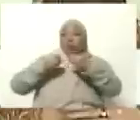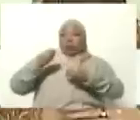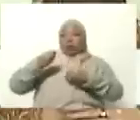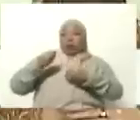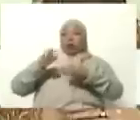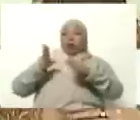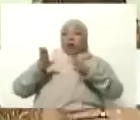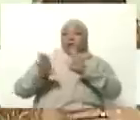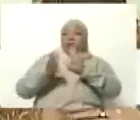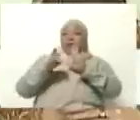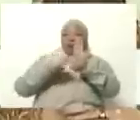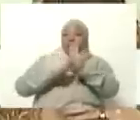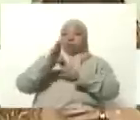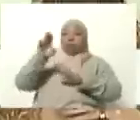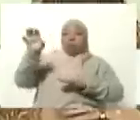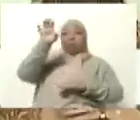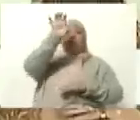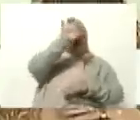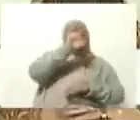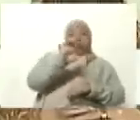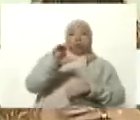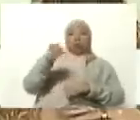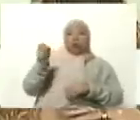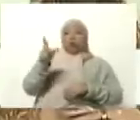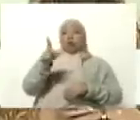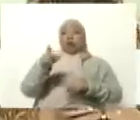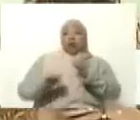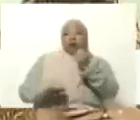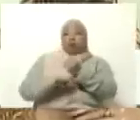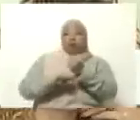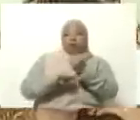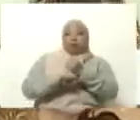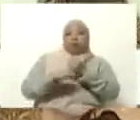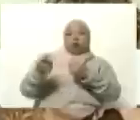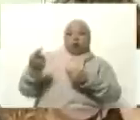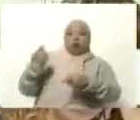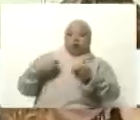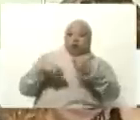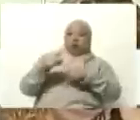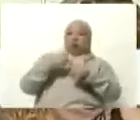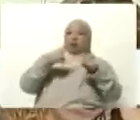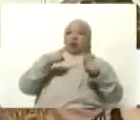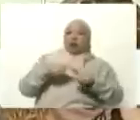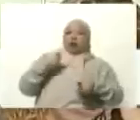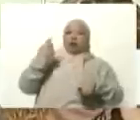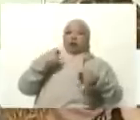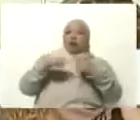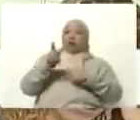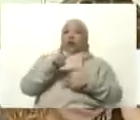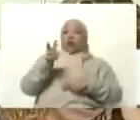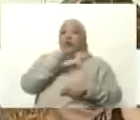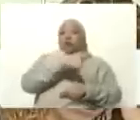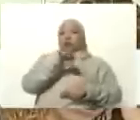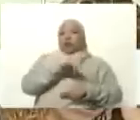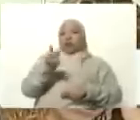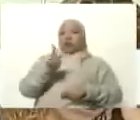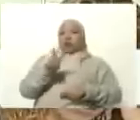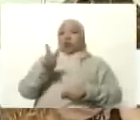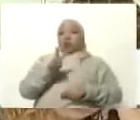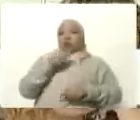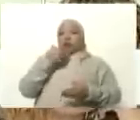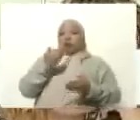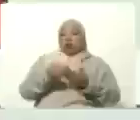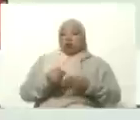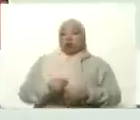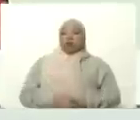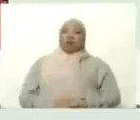Venezuela congelados en el exterior. Desde el PSUV, ¿cómo apoyarán estas inversiones en distintos sectores económicos y sociales del país? Gracias.